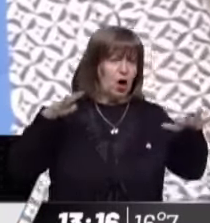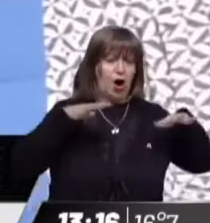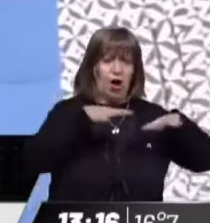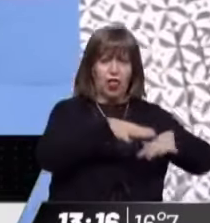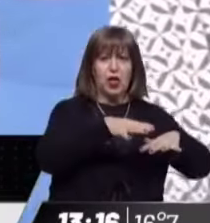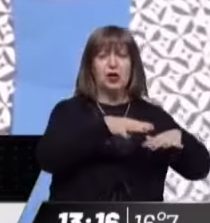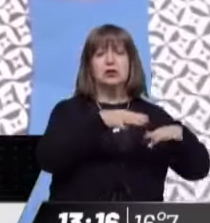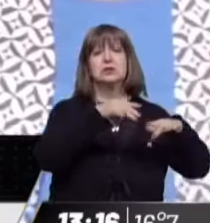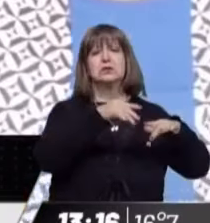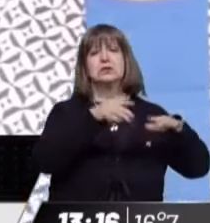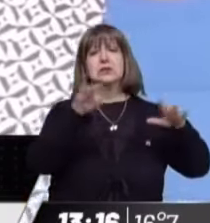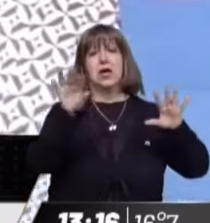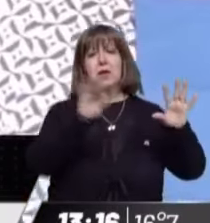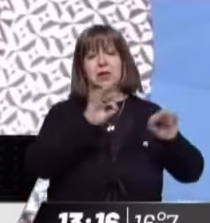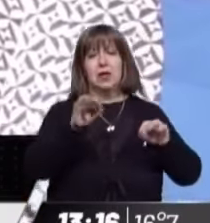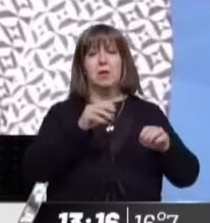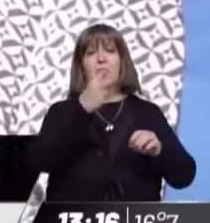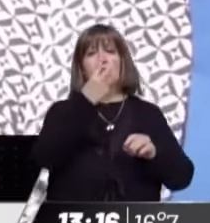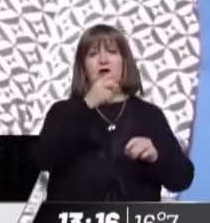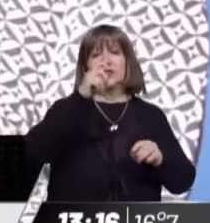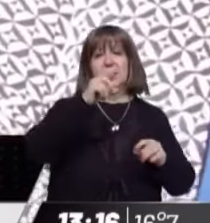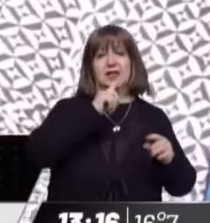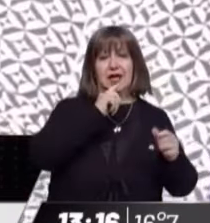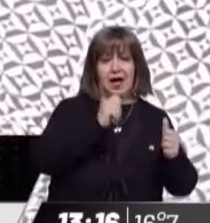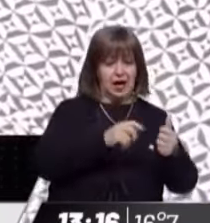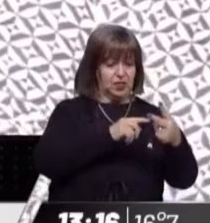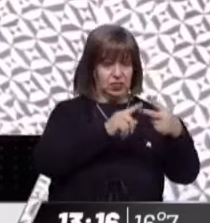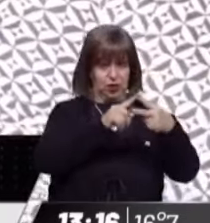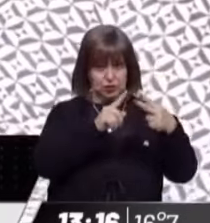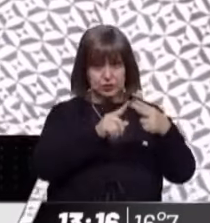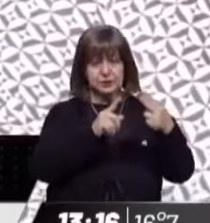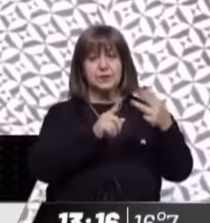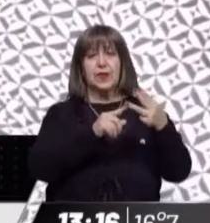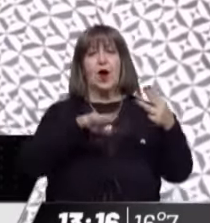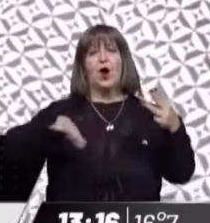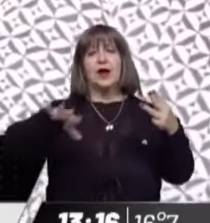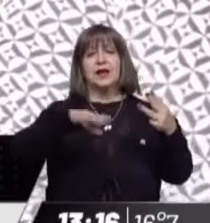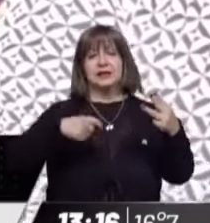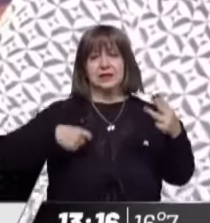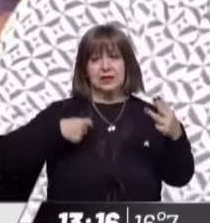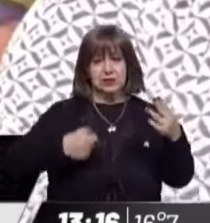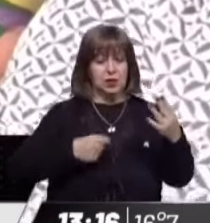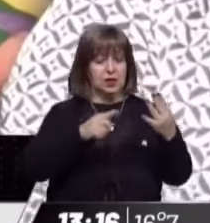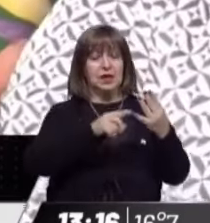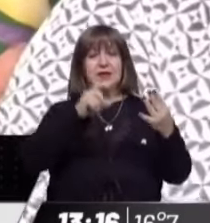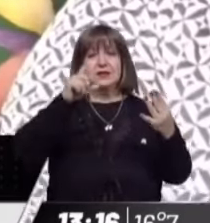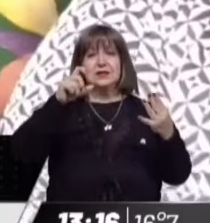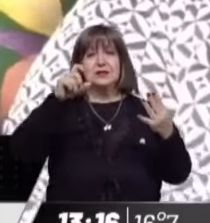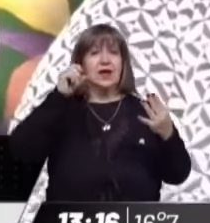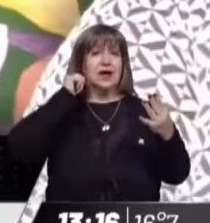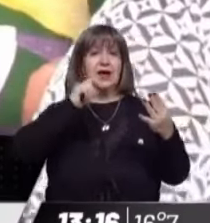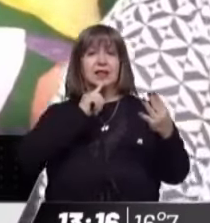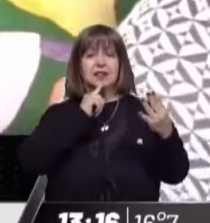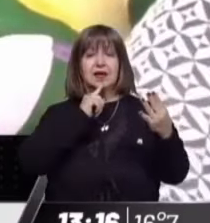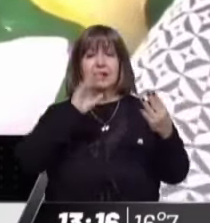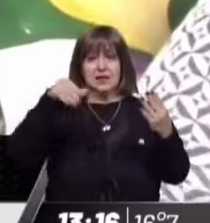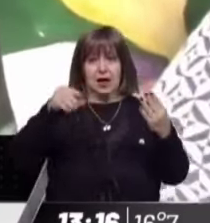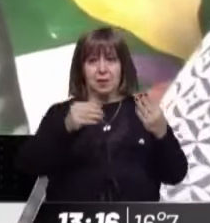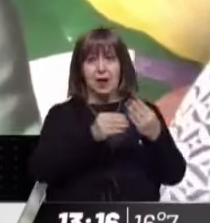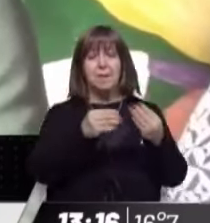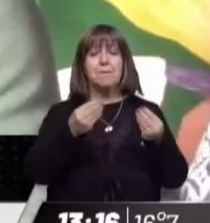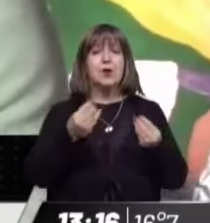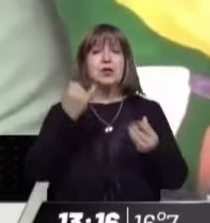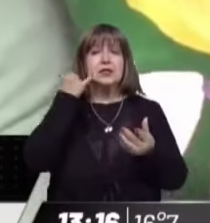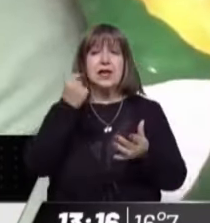en la legislatura. Va a estar las dos CTA, están las organizaciones sociales y obviamente la CGT, que es la que lo convoca. Estamos perdiendo derechos de